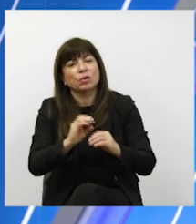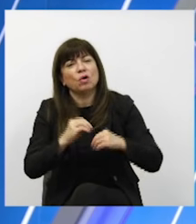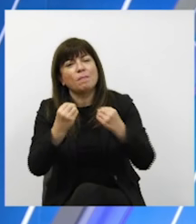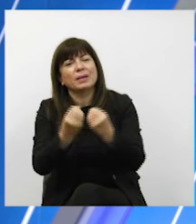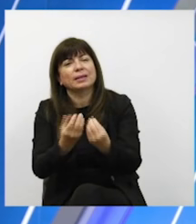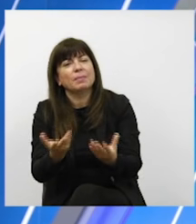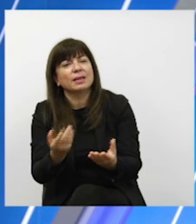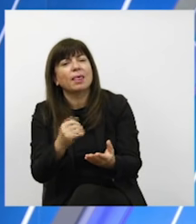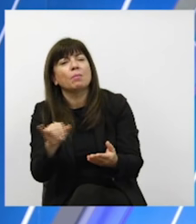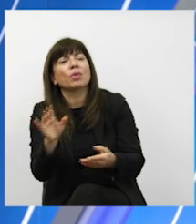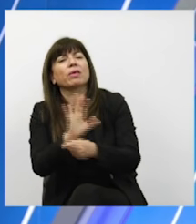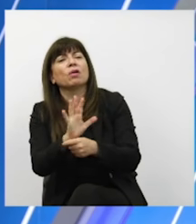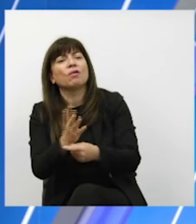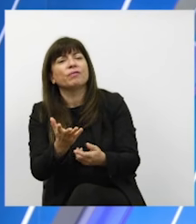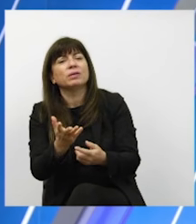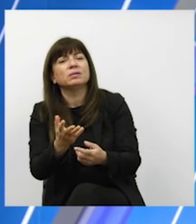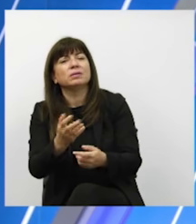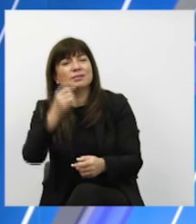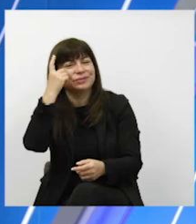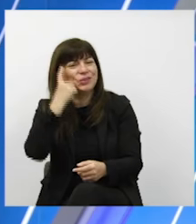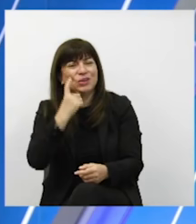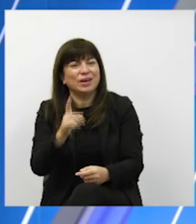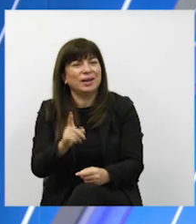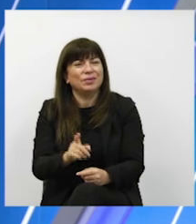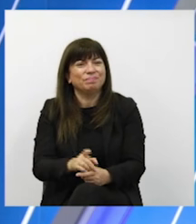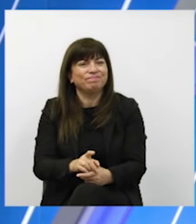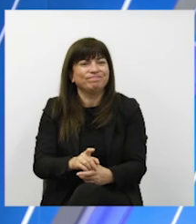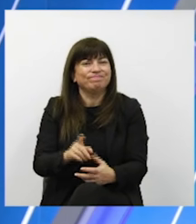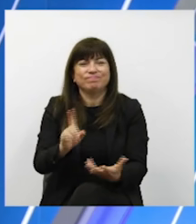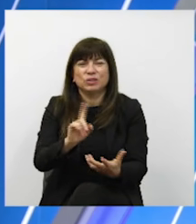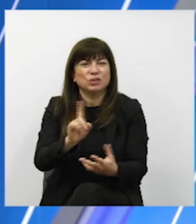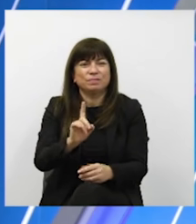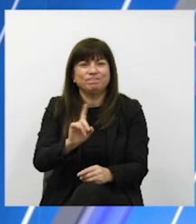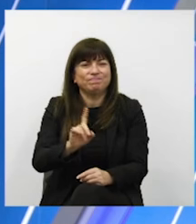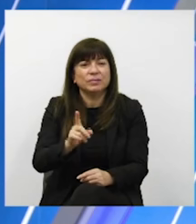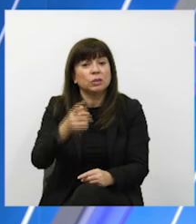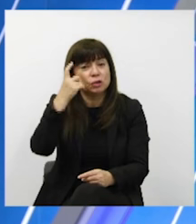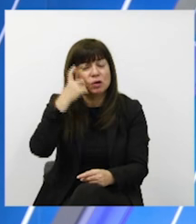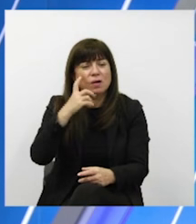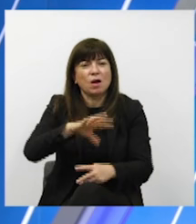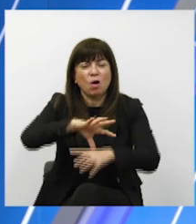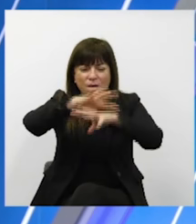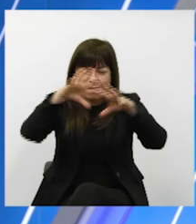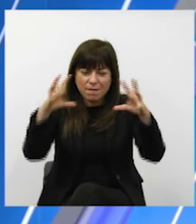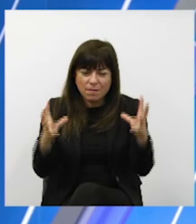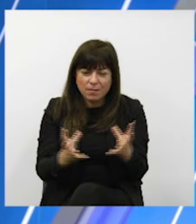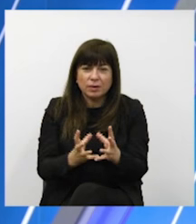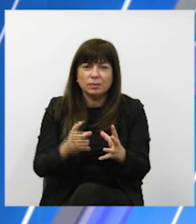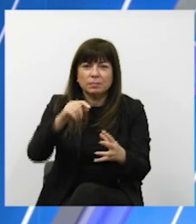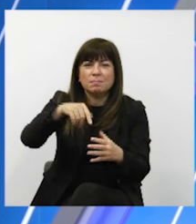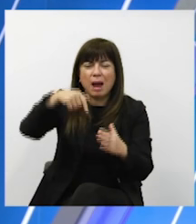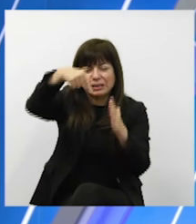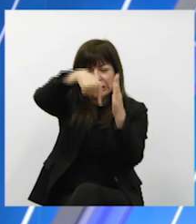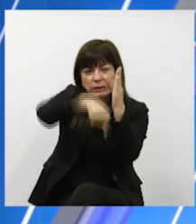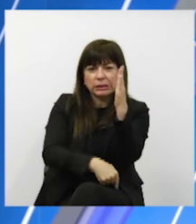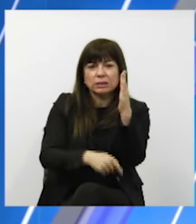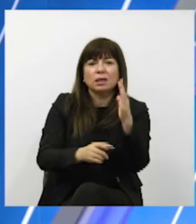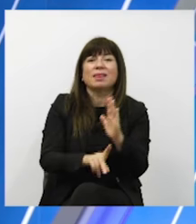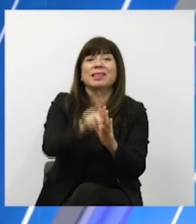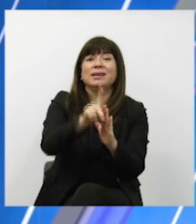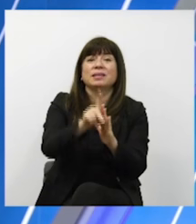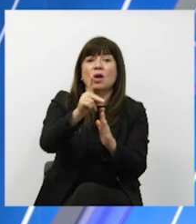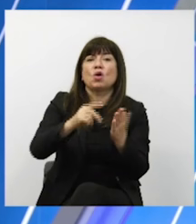esto después del COVID? Yo creo que no, la globalización cada vez va a ir profundizándose más con el desarrollo